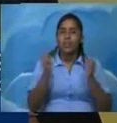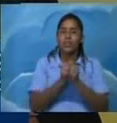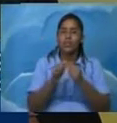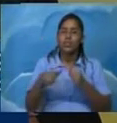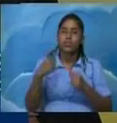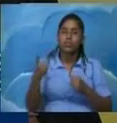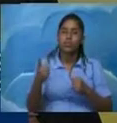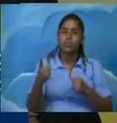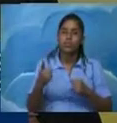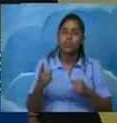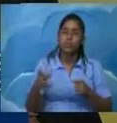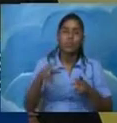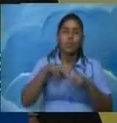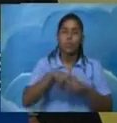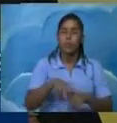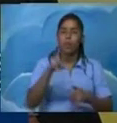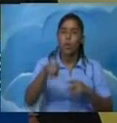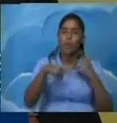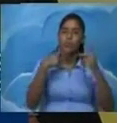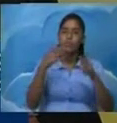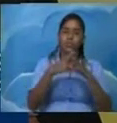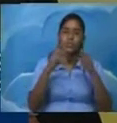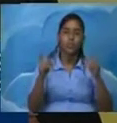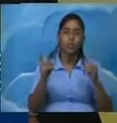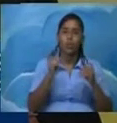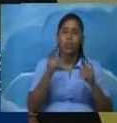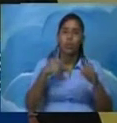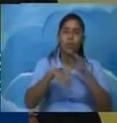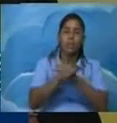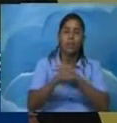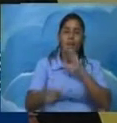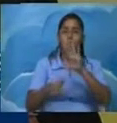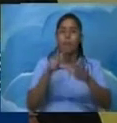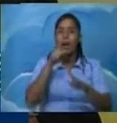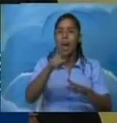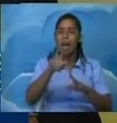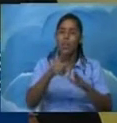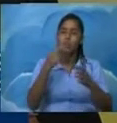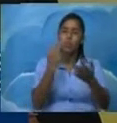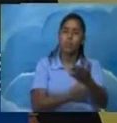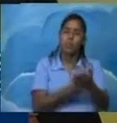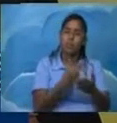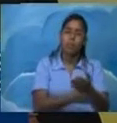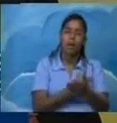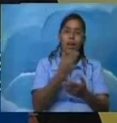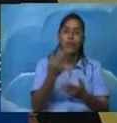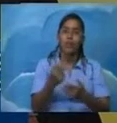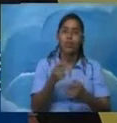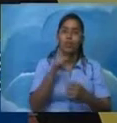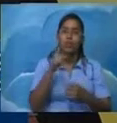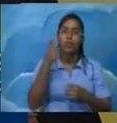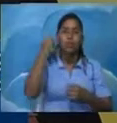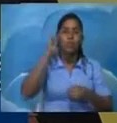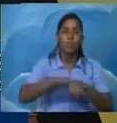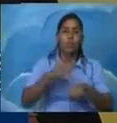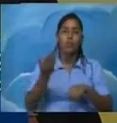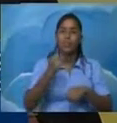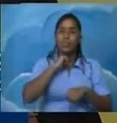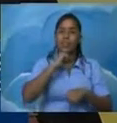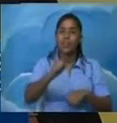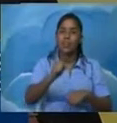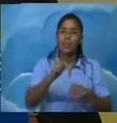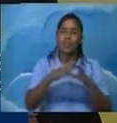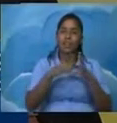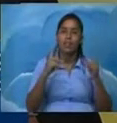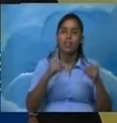cual obligó a su prójimo. No lo demandará más a su prójimo o a su hermano, porque es